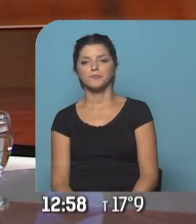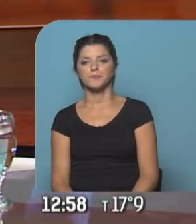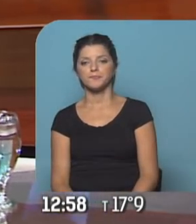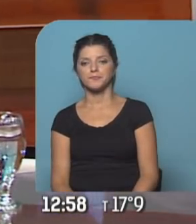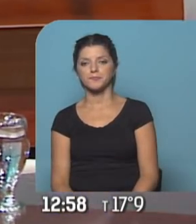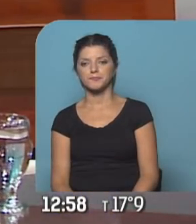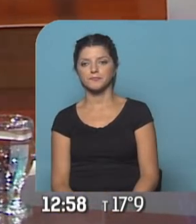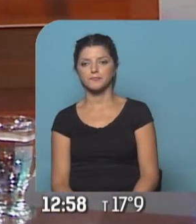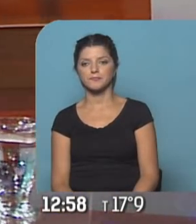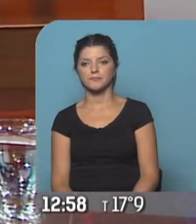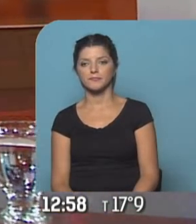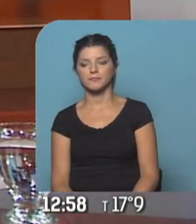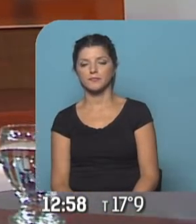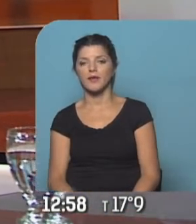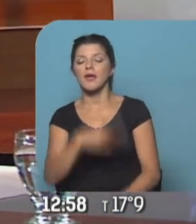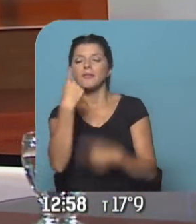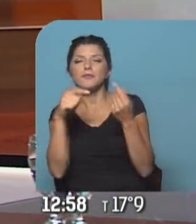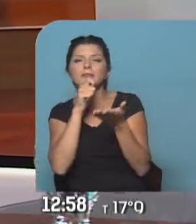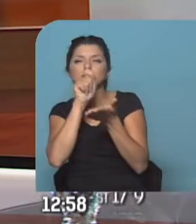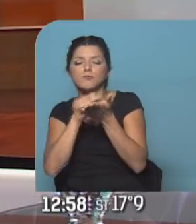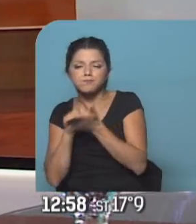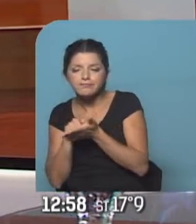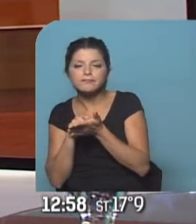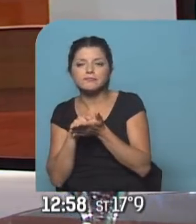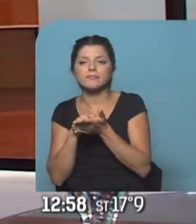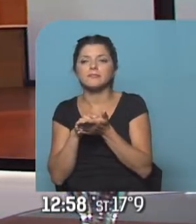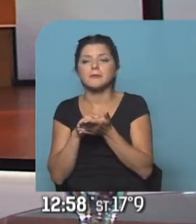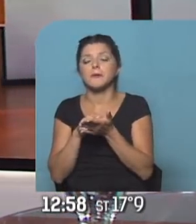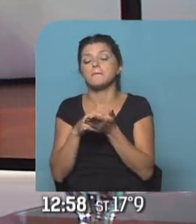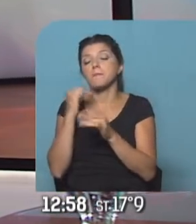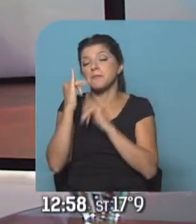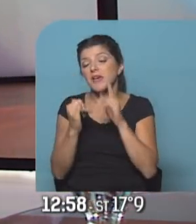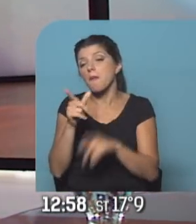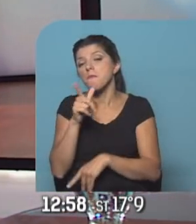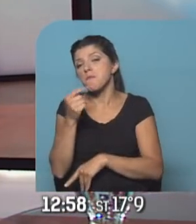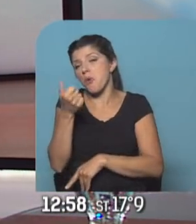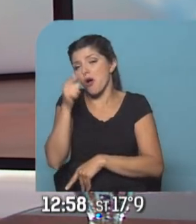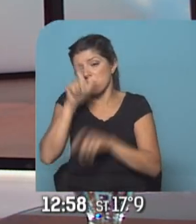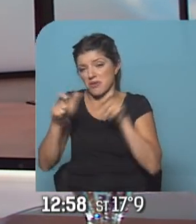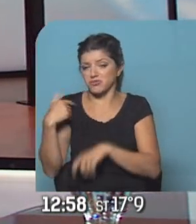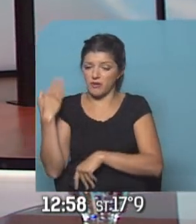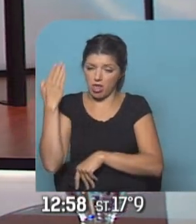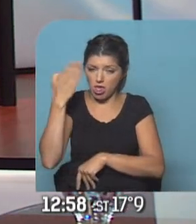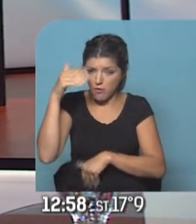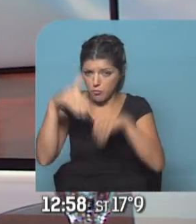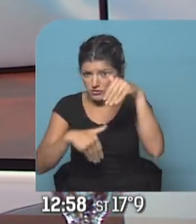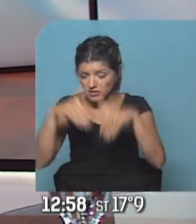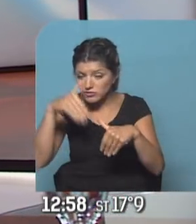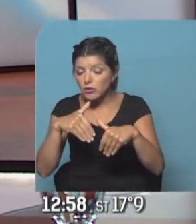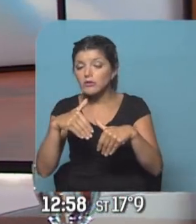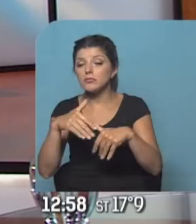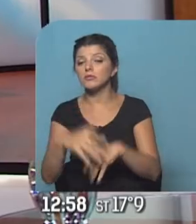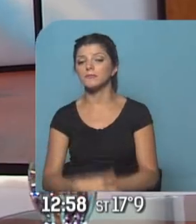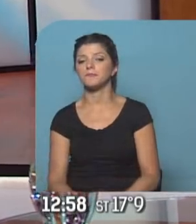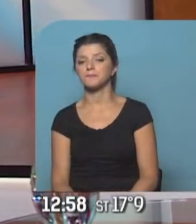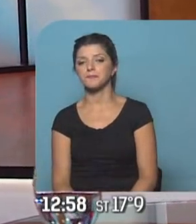Todas las crónicas hablan de poca concurrencia, una elección apática. Muy apática. Y que tiene